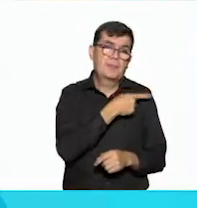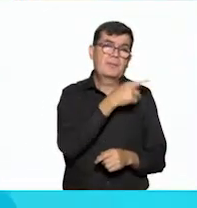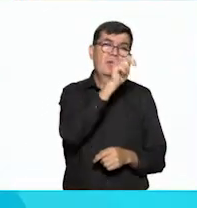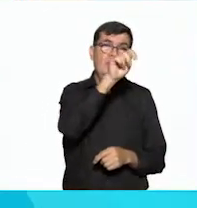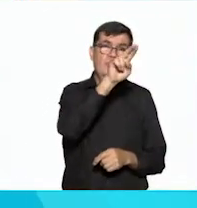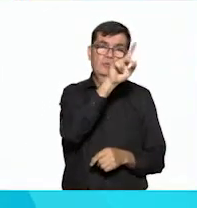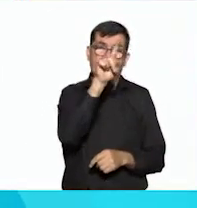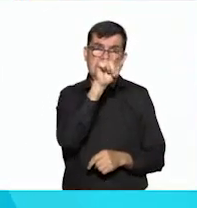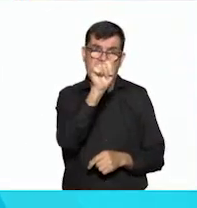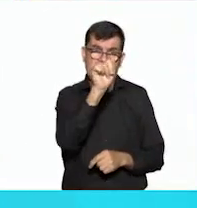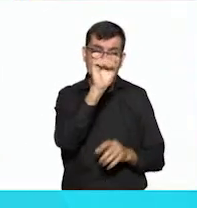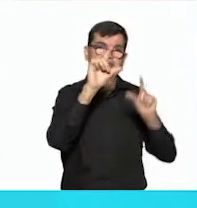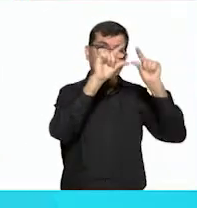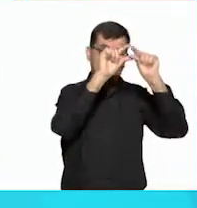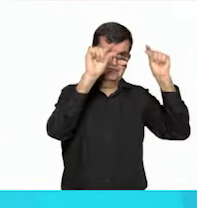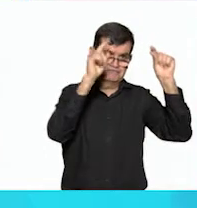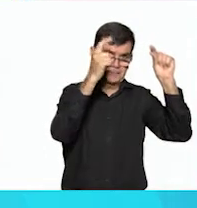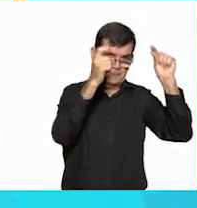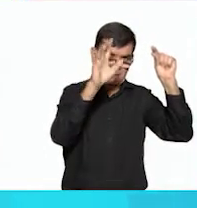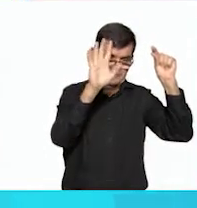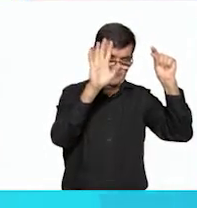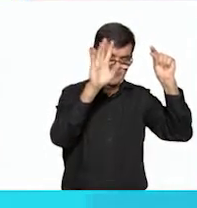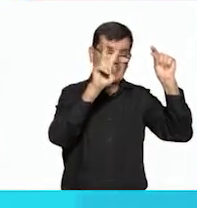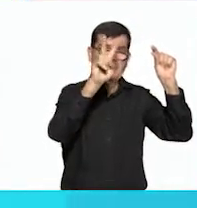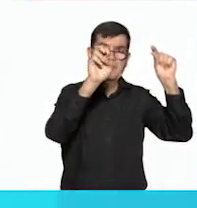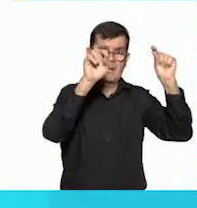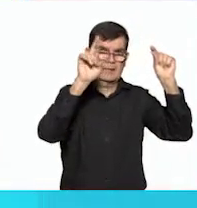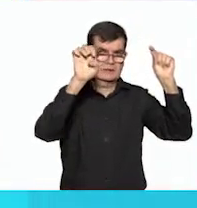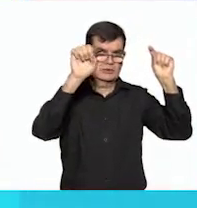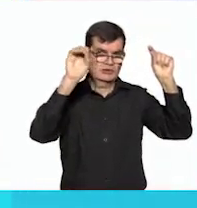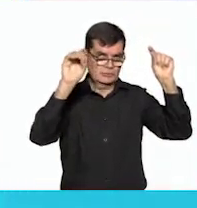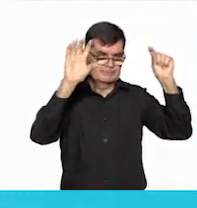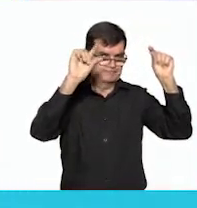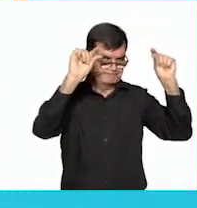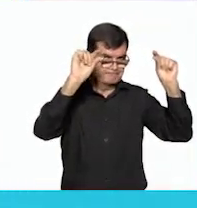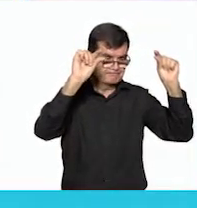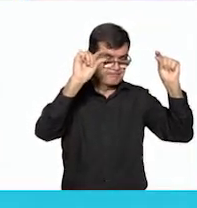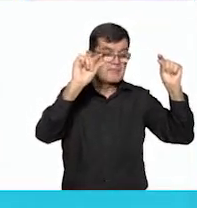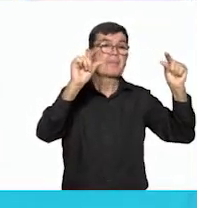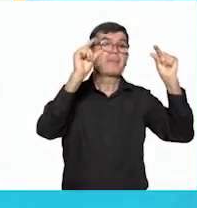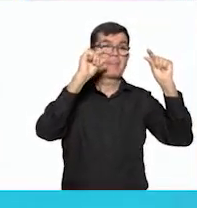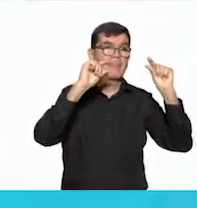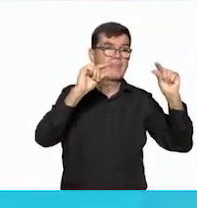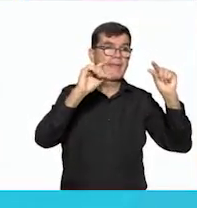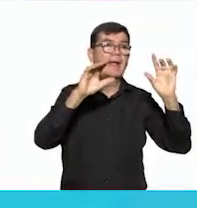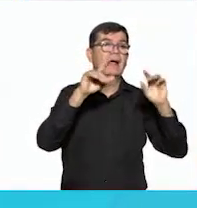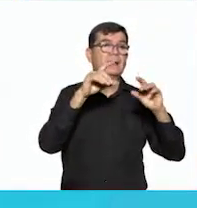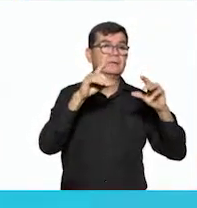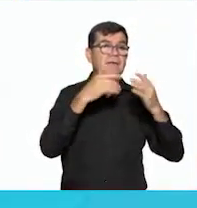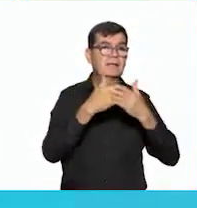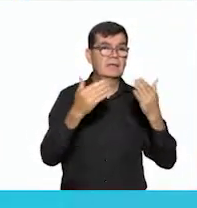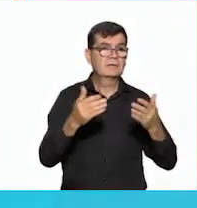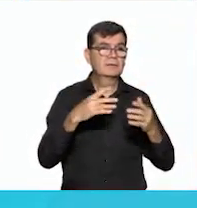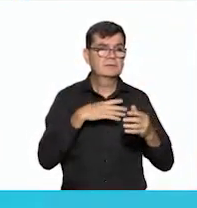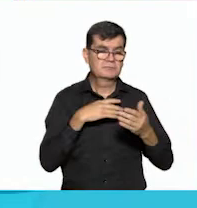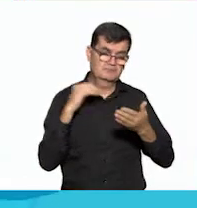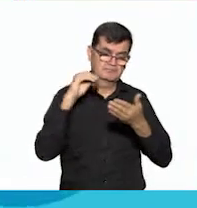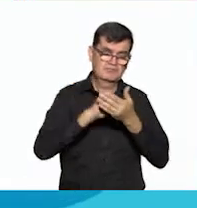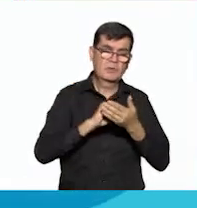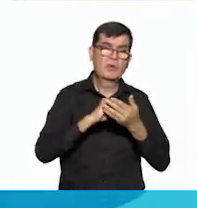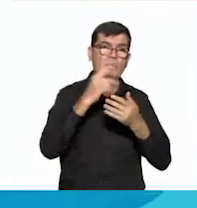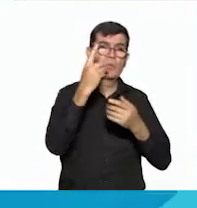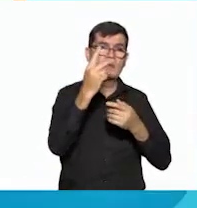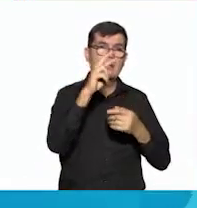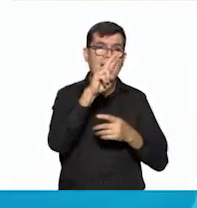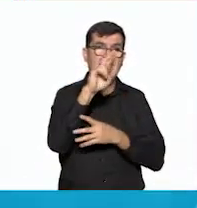la tusa. Ese sería el primer verso de nuestra primera estrofa. Ahora sí, nos están marcando aquí